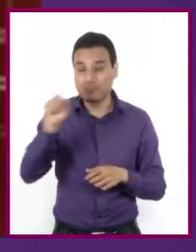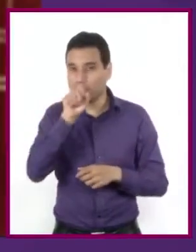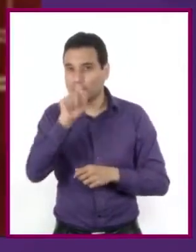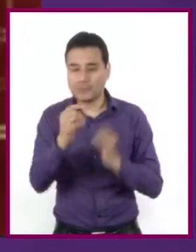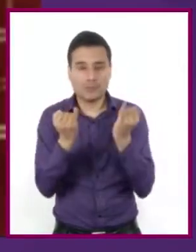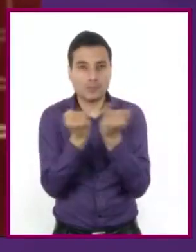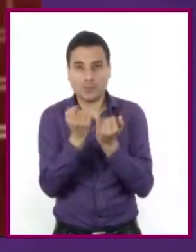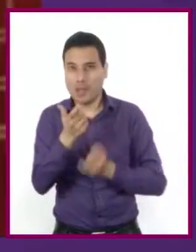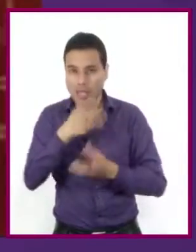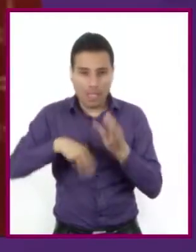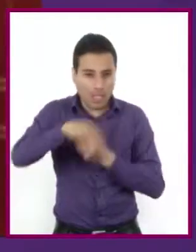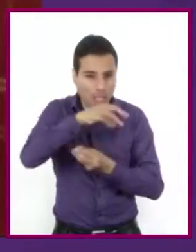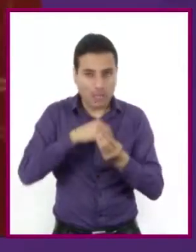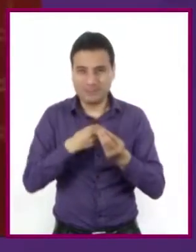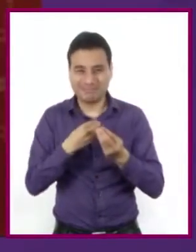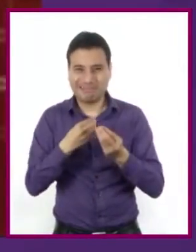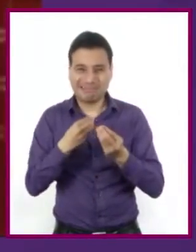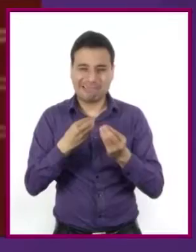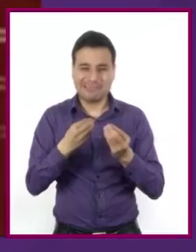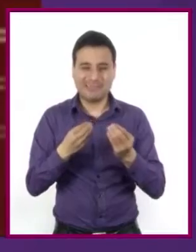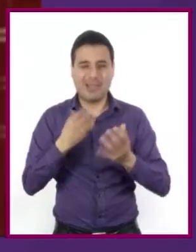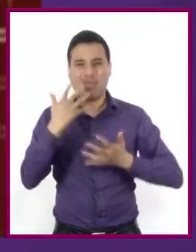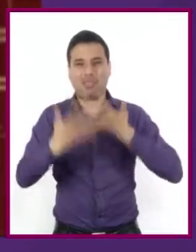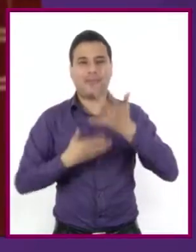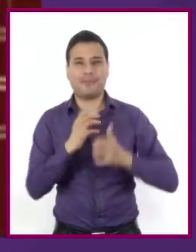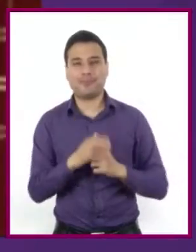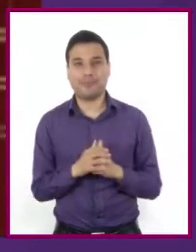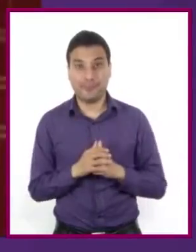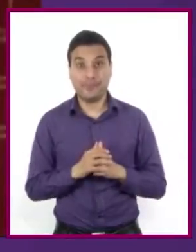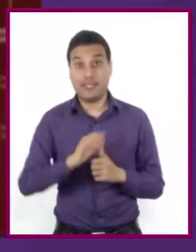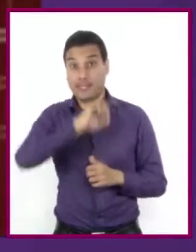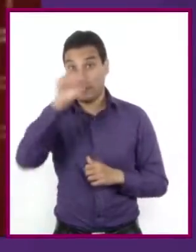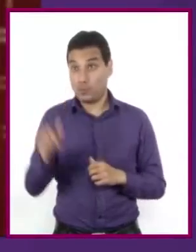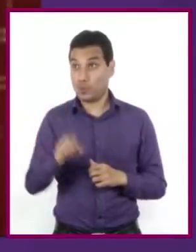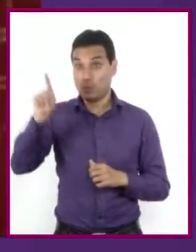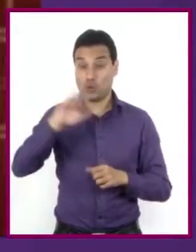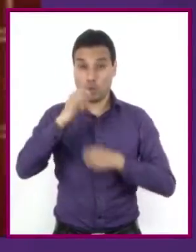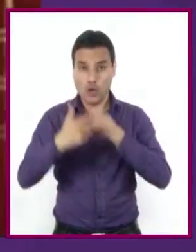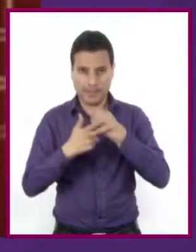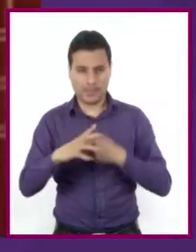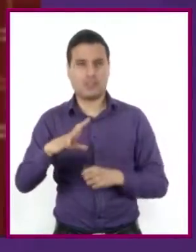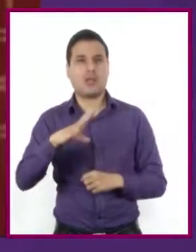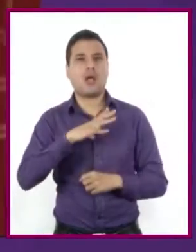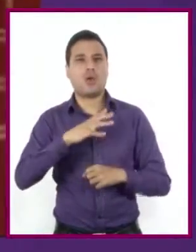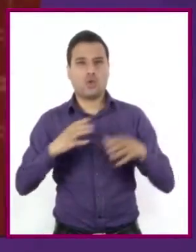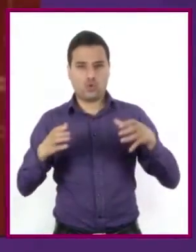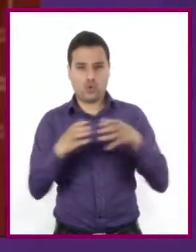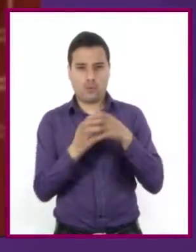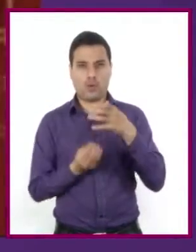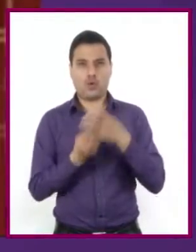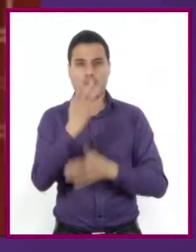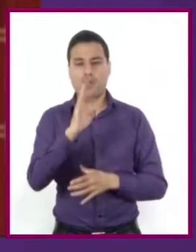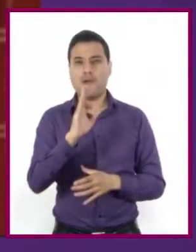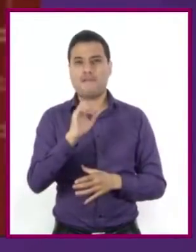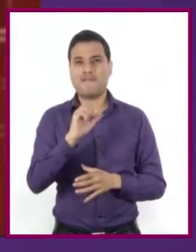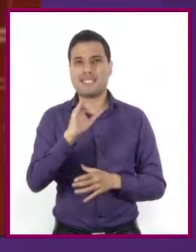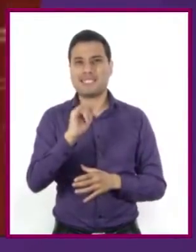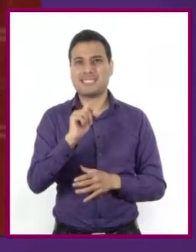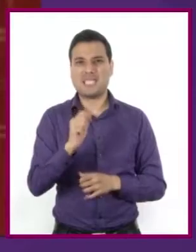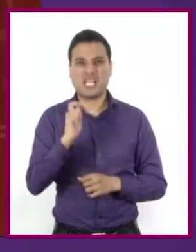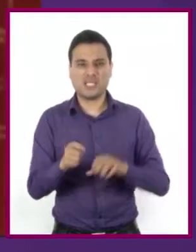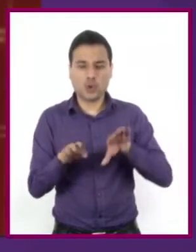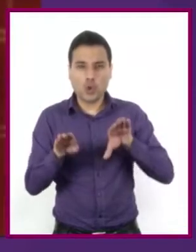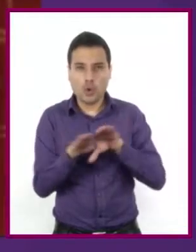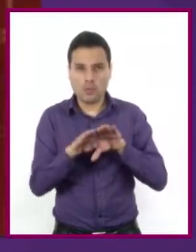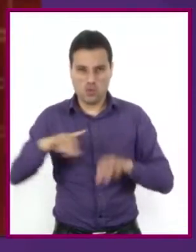económica. En este ambiente surgieron en Europa los movimientos fascistas, que promovían un exagerado nacionalismo, completo control de la